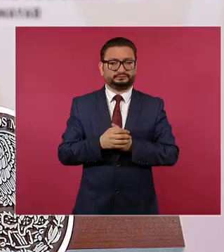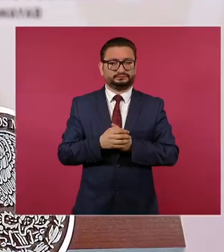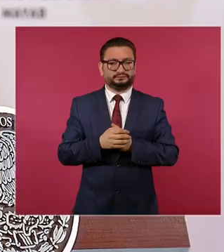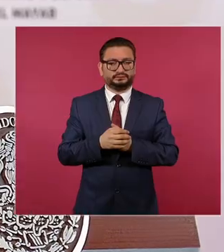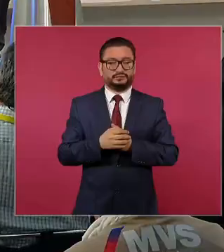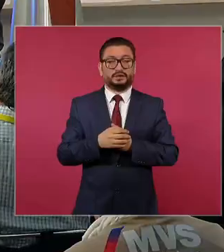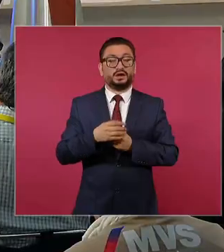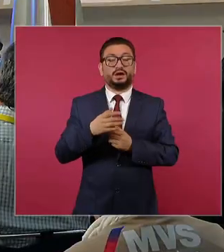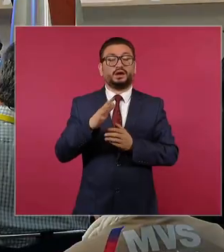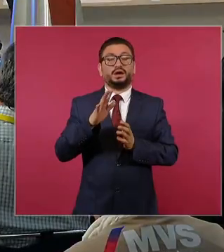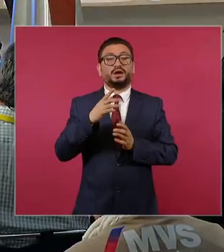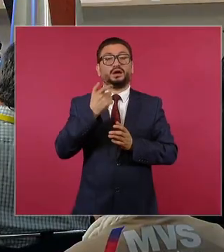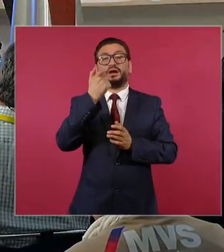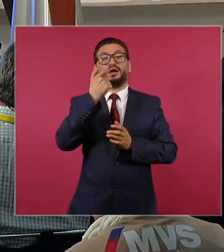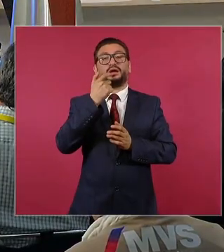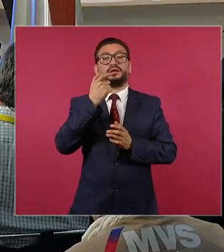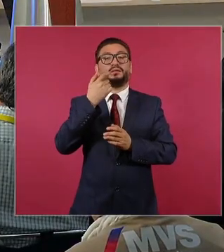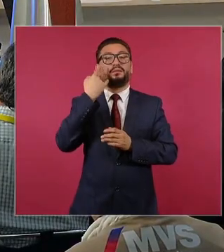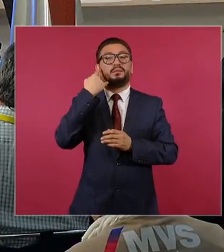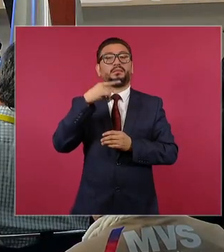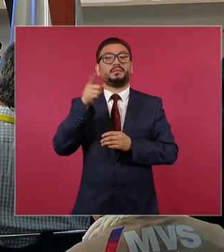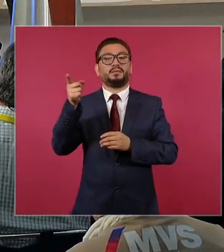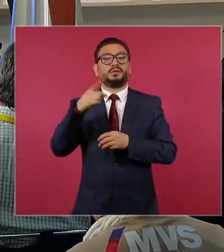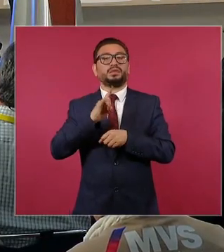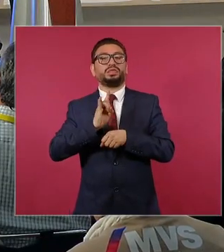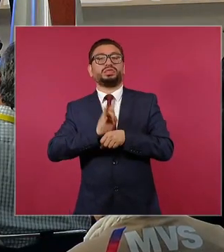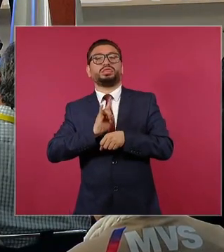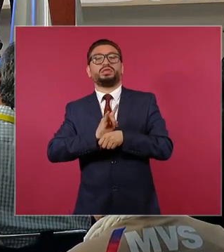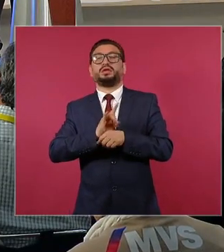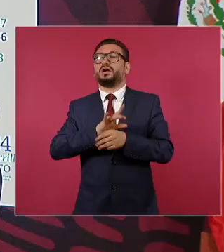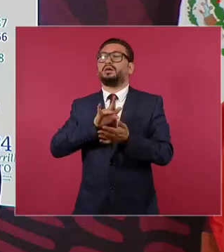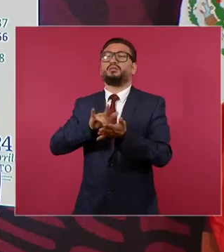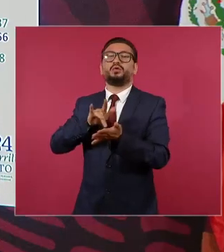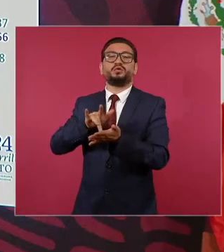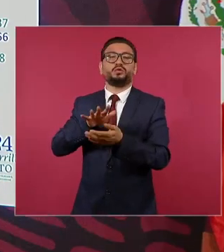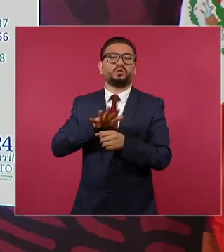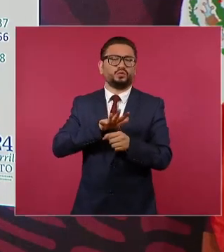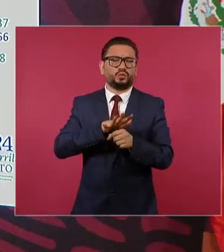Es para simular. ¿De qué cooperación?